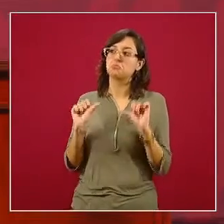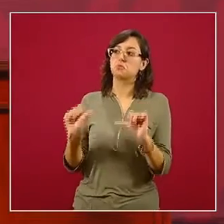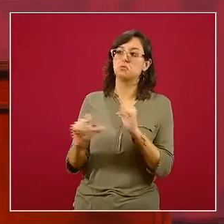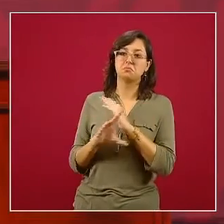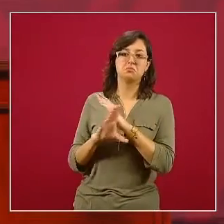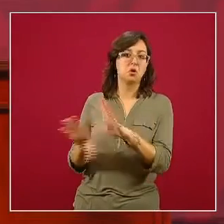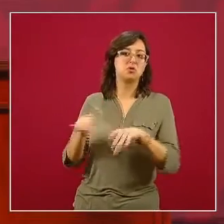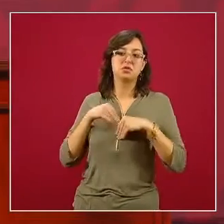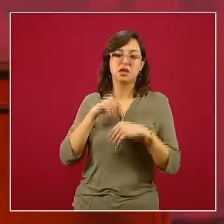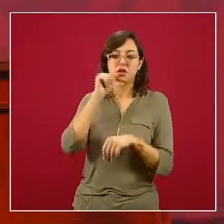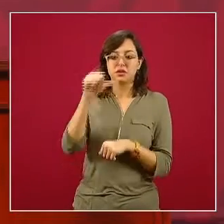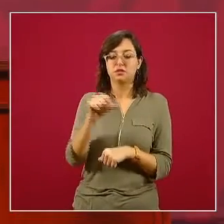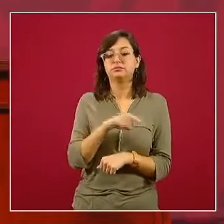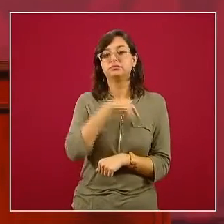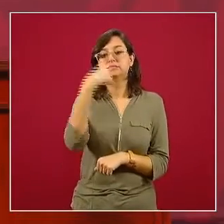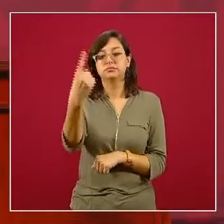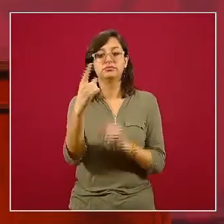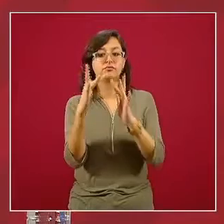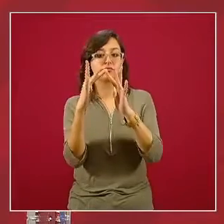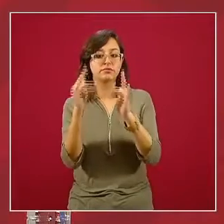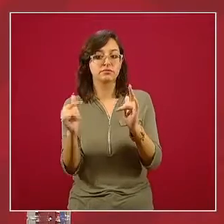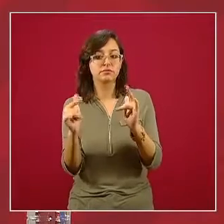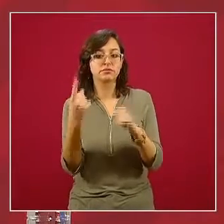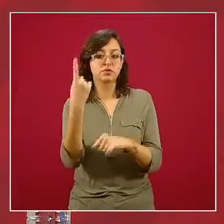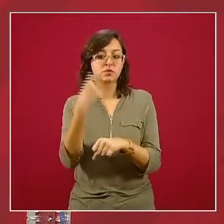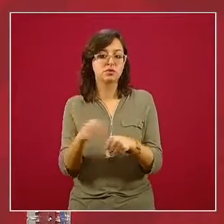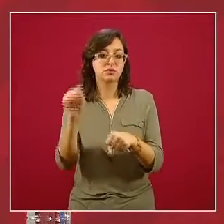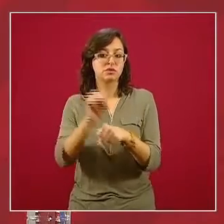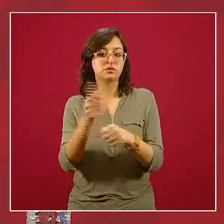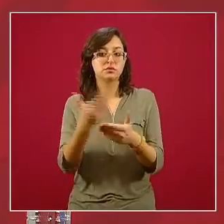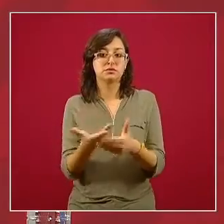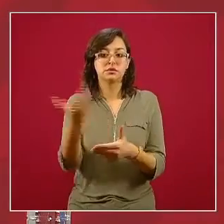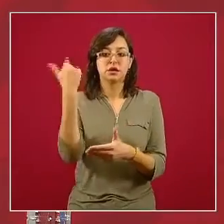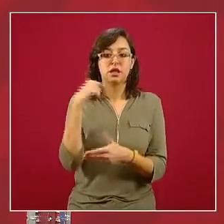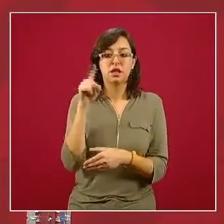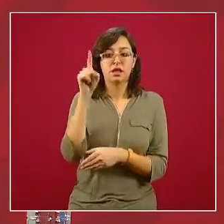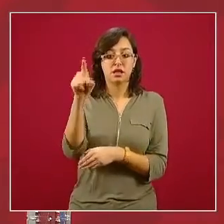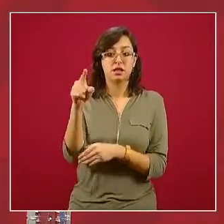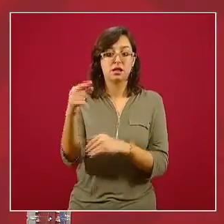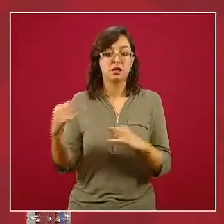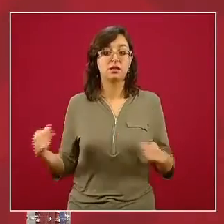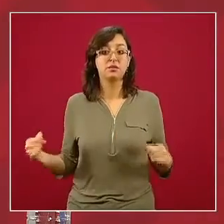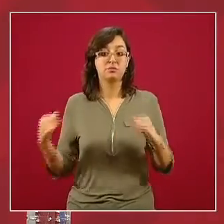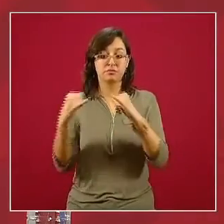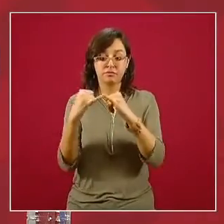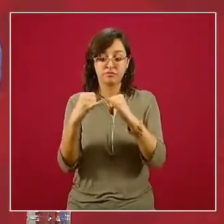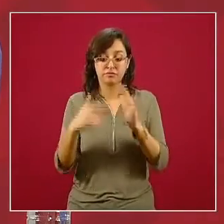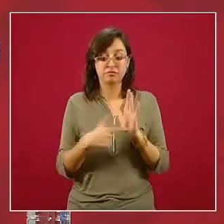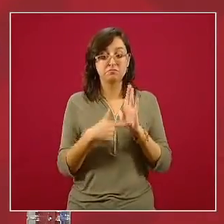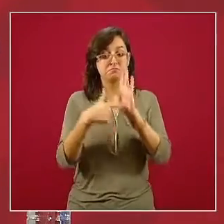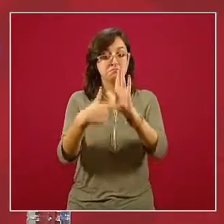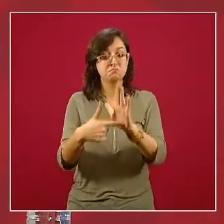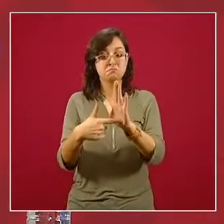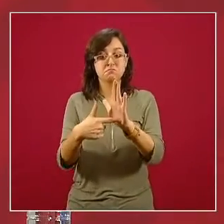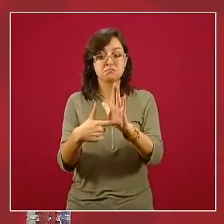acaba de publicar en la revista Science la semana pasada, el Instituto Pasteur, un muy elegante estudio que es